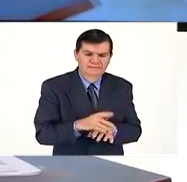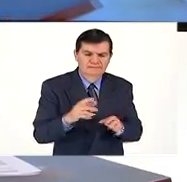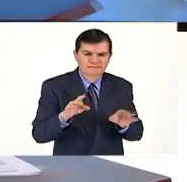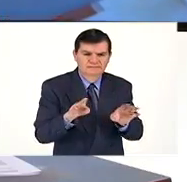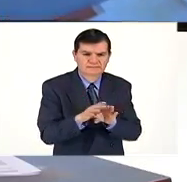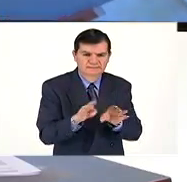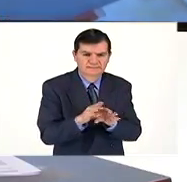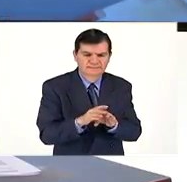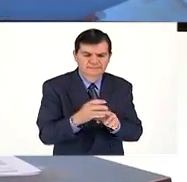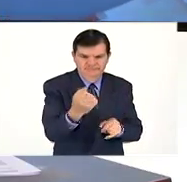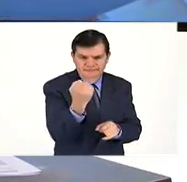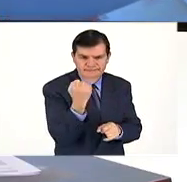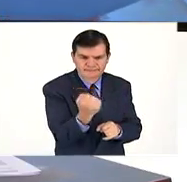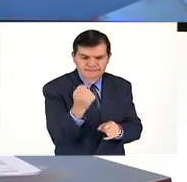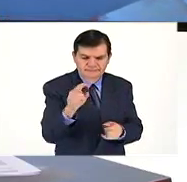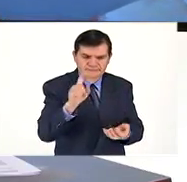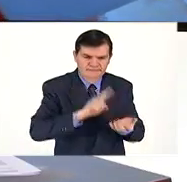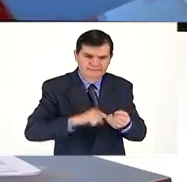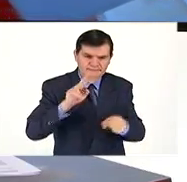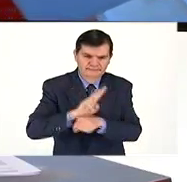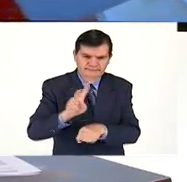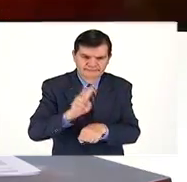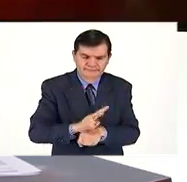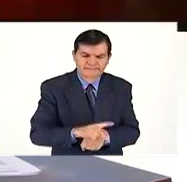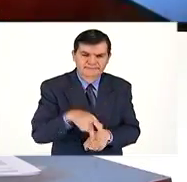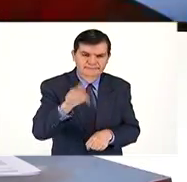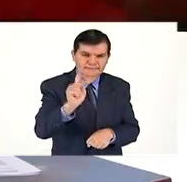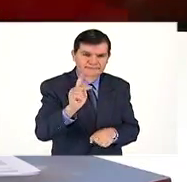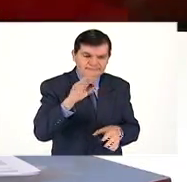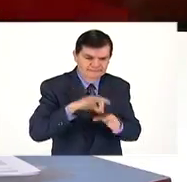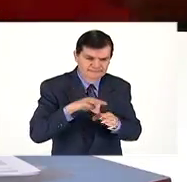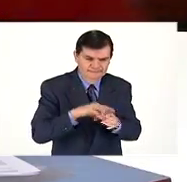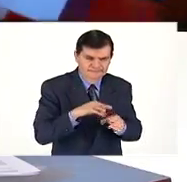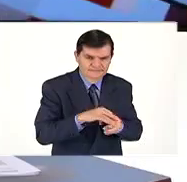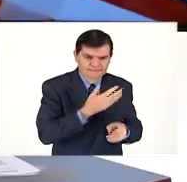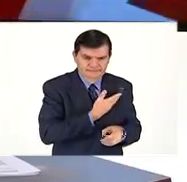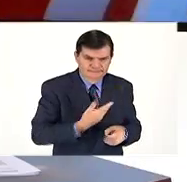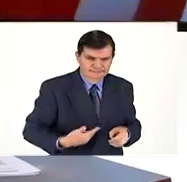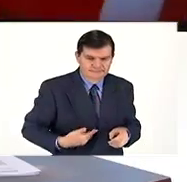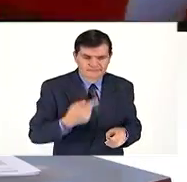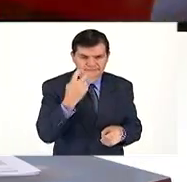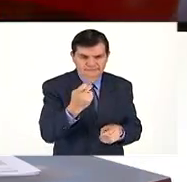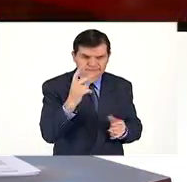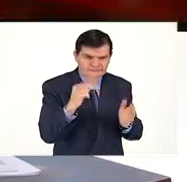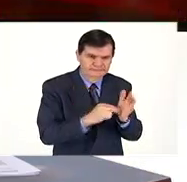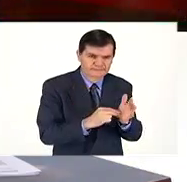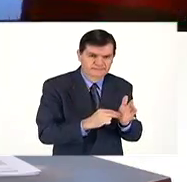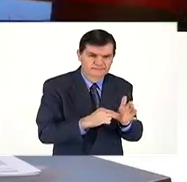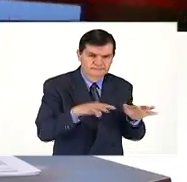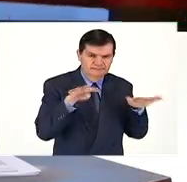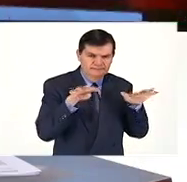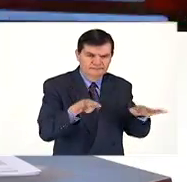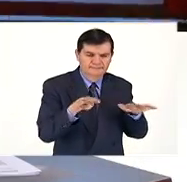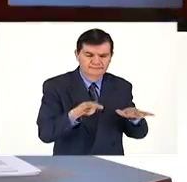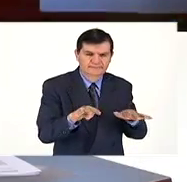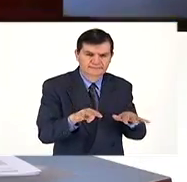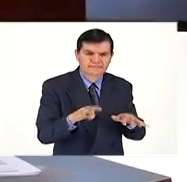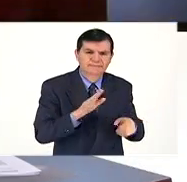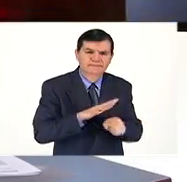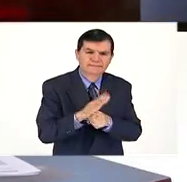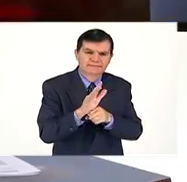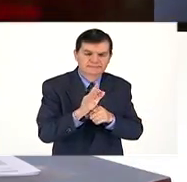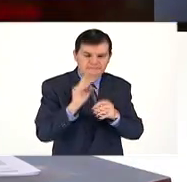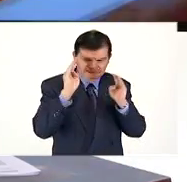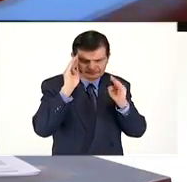régimen, sobre todo ahí en este país de Venezuela, pero las elecciones presidenciales son en el 2019. ¿Cuáles son